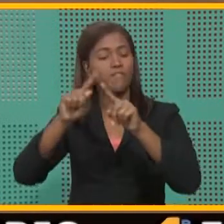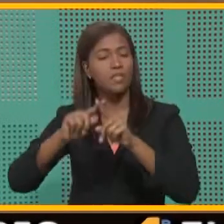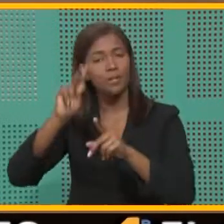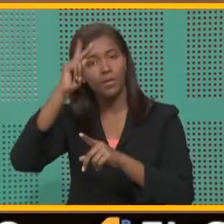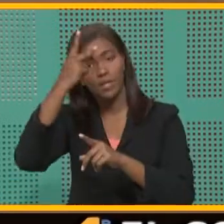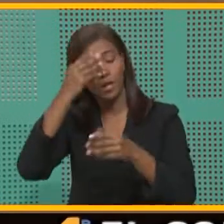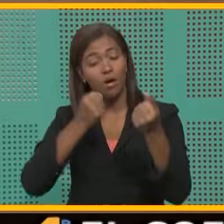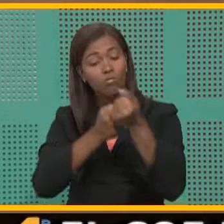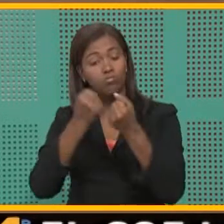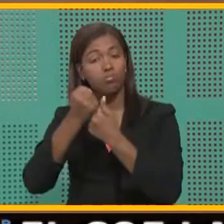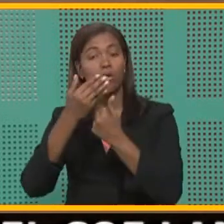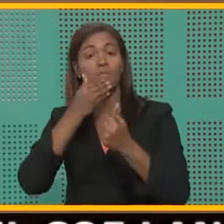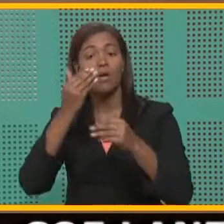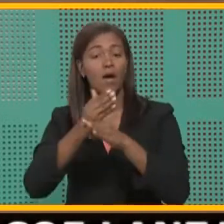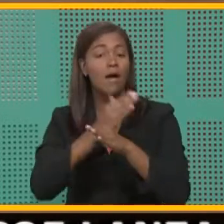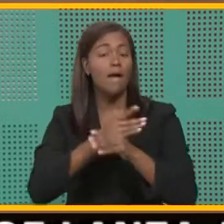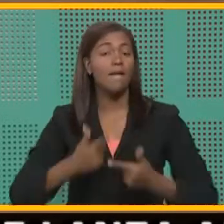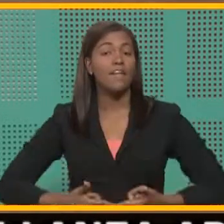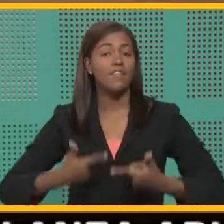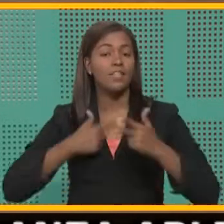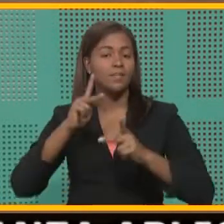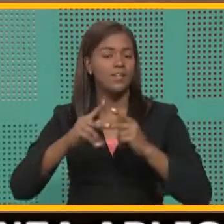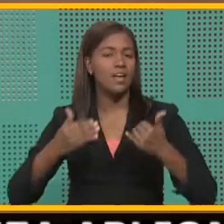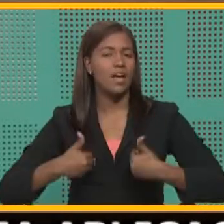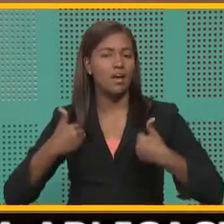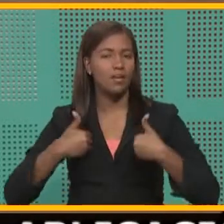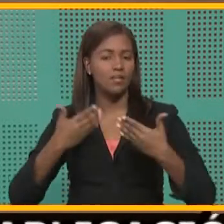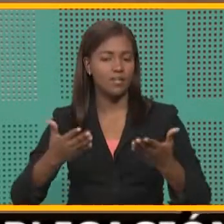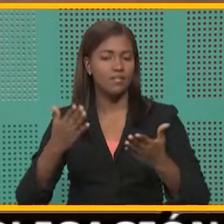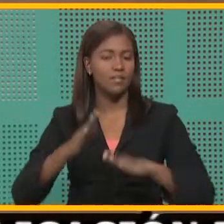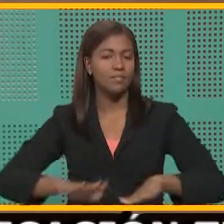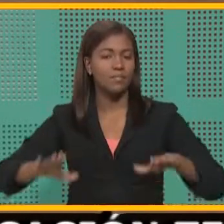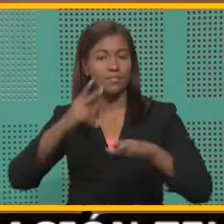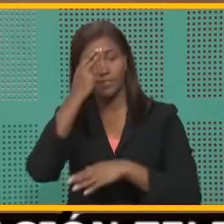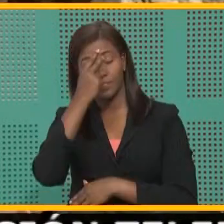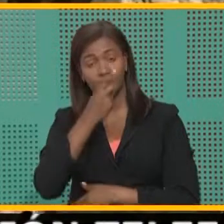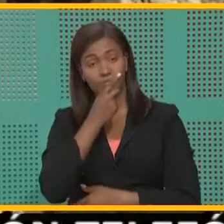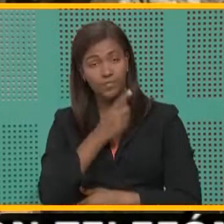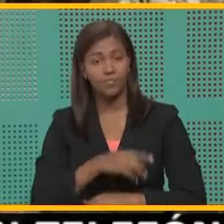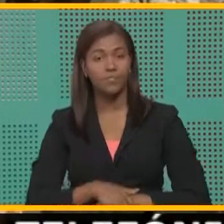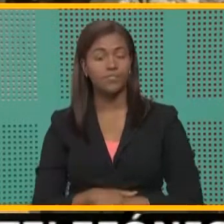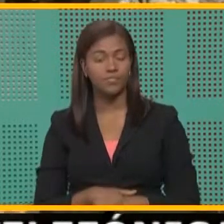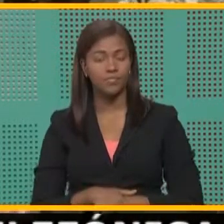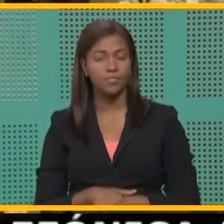que contribuyen a mejorar la calidad de vida de la juventud en la República Dominicana. Que el